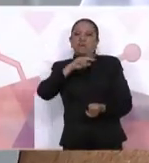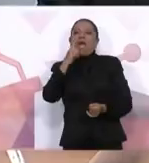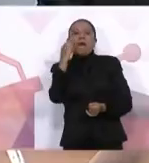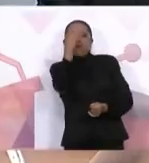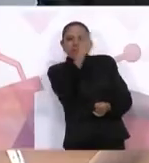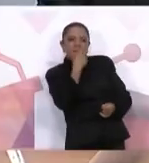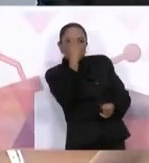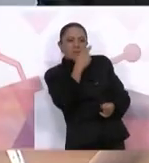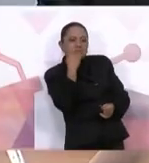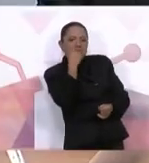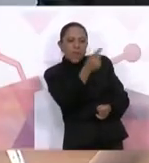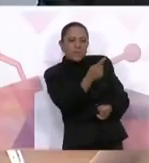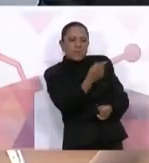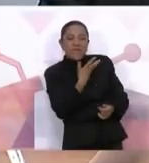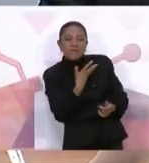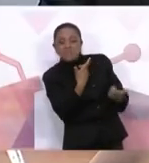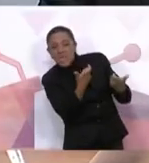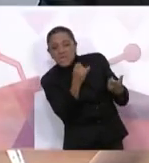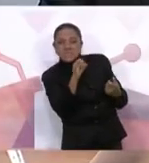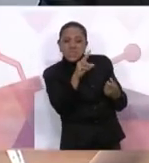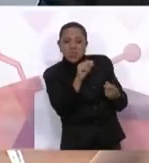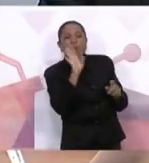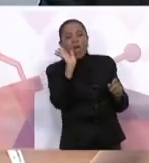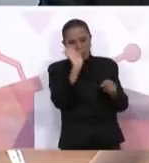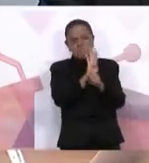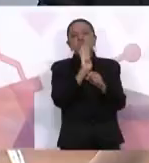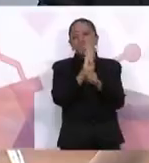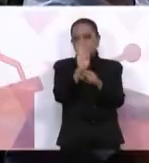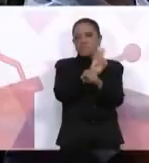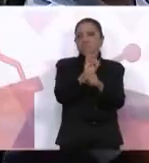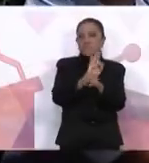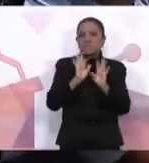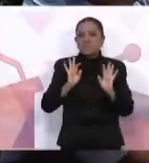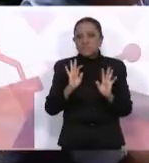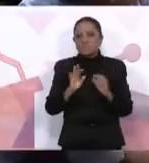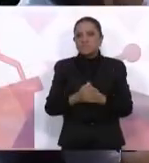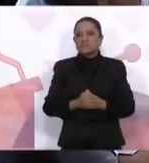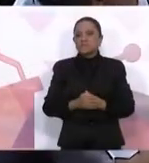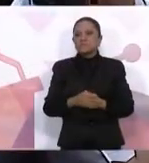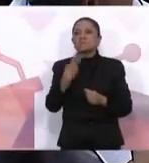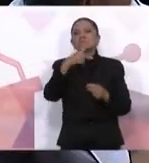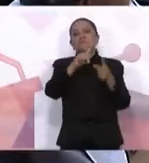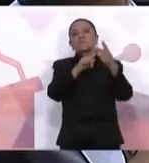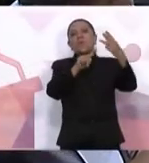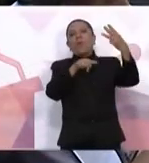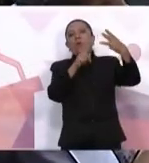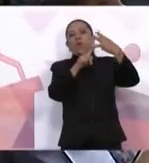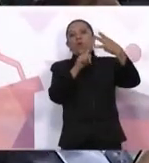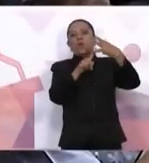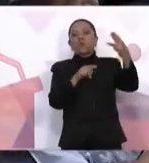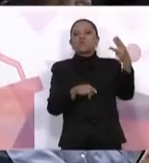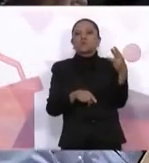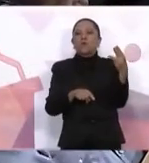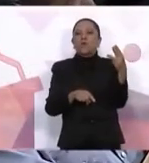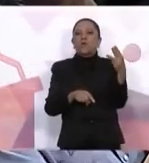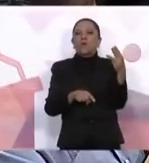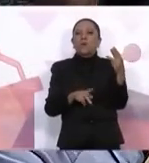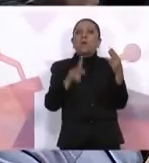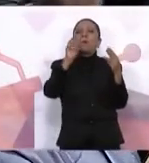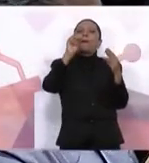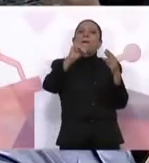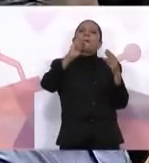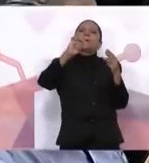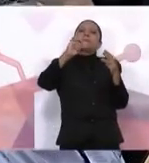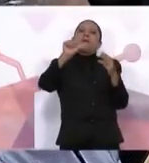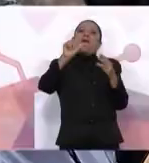gracias que han hecho independiente fidel demédicis había también considerado jorge meade ocaranza del partido revolución institucional para su réplica